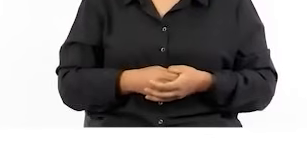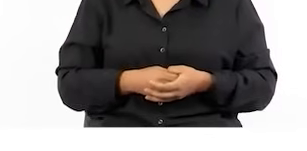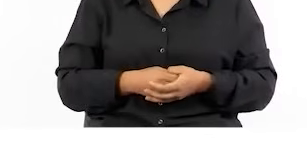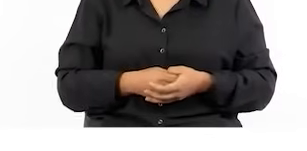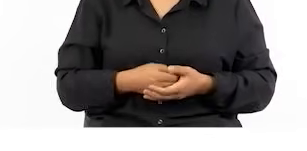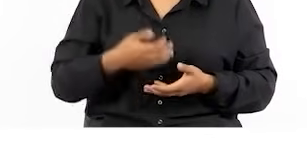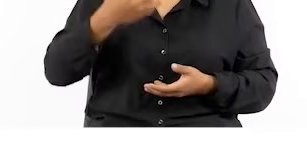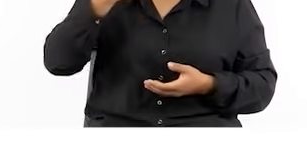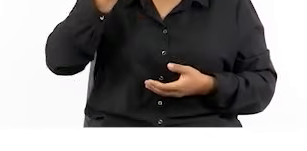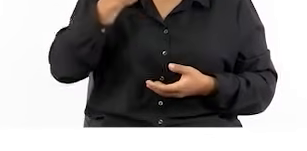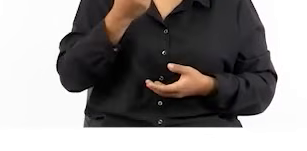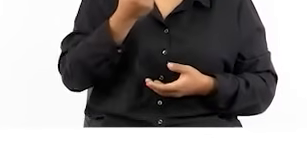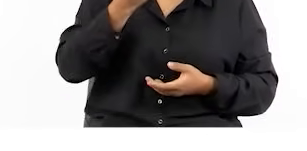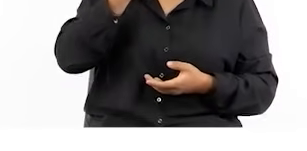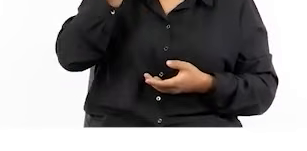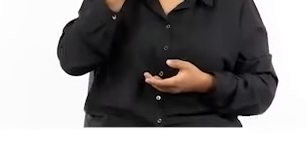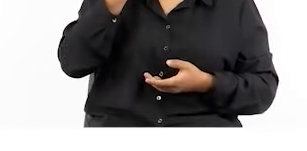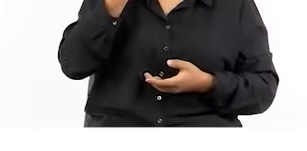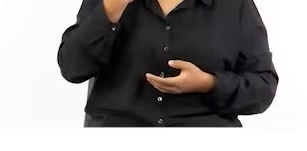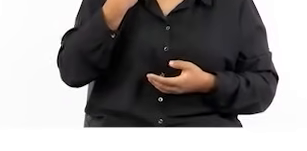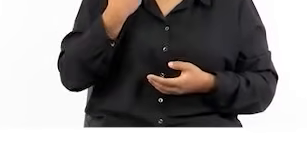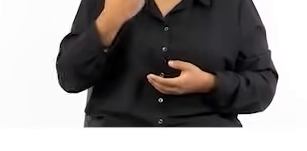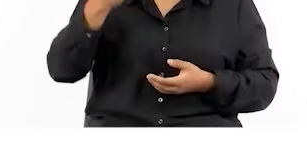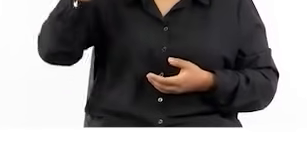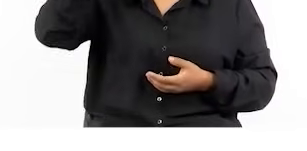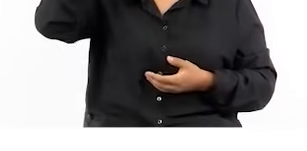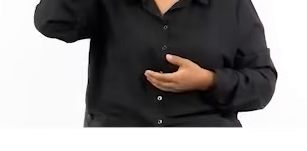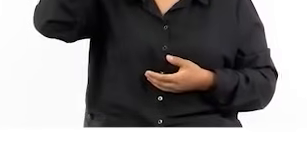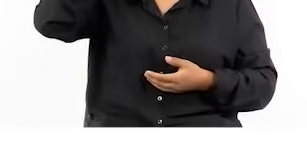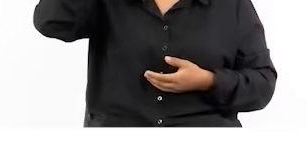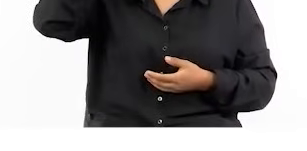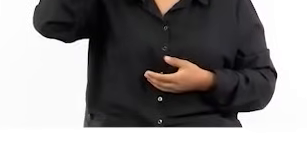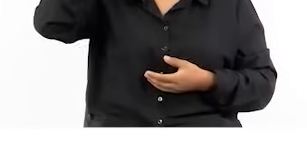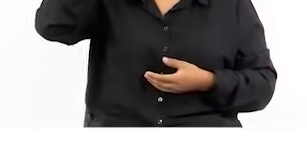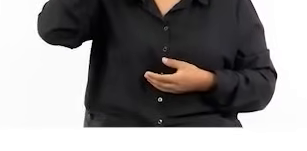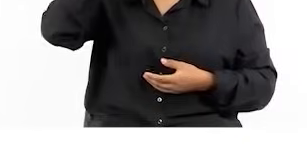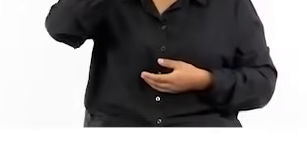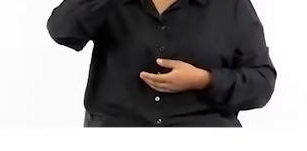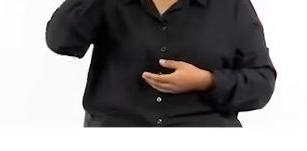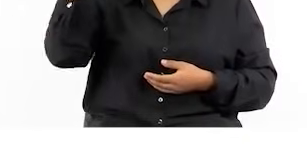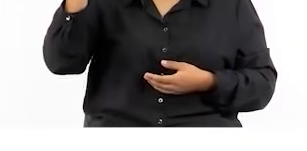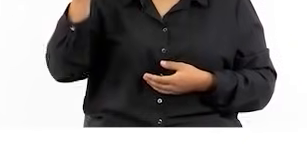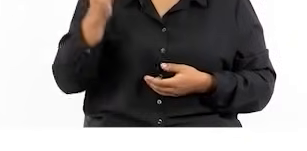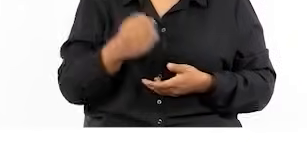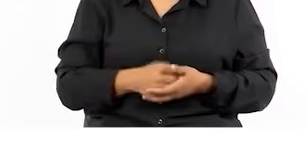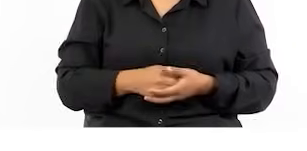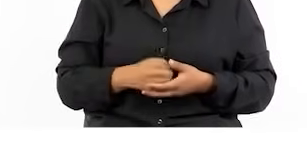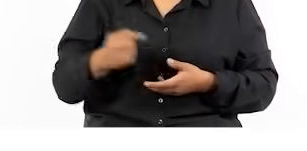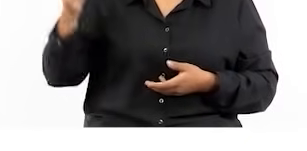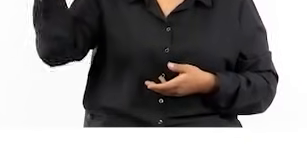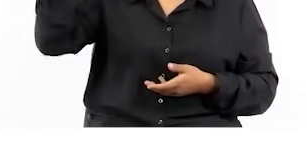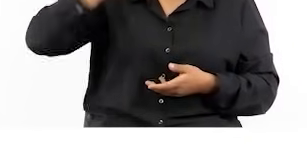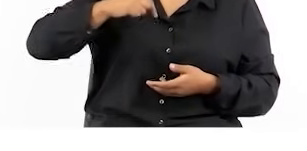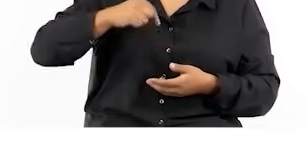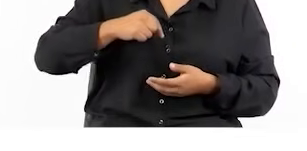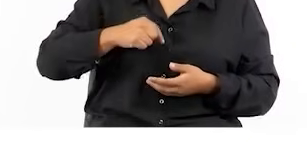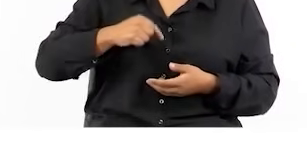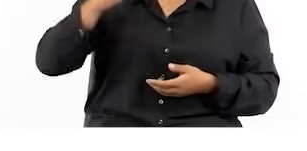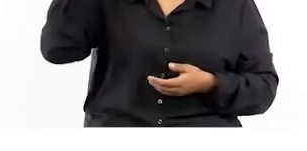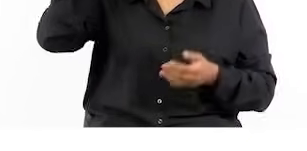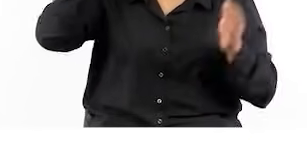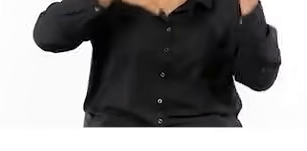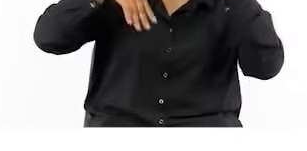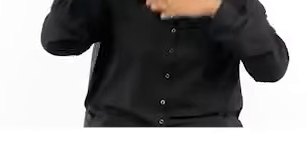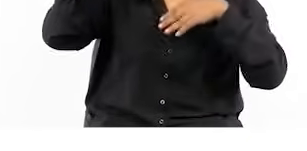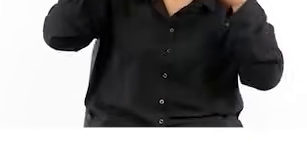que es un agente erosivo muy importante. Por ejemplo, recientemente se ha escuchado mucho hablar que en el país